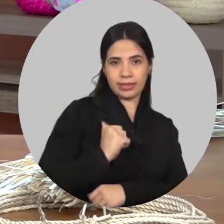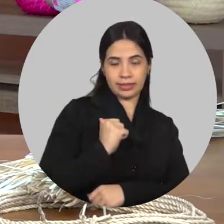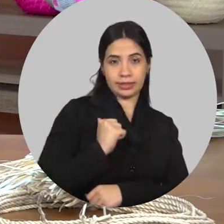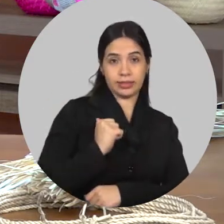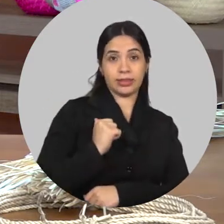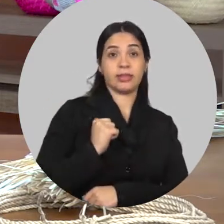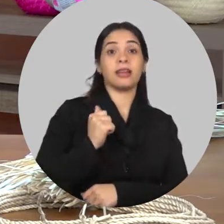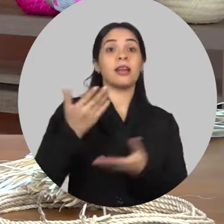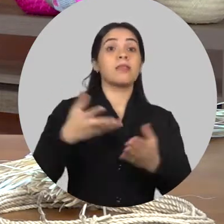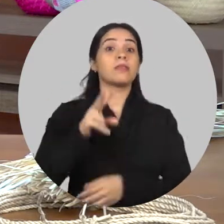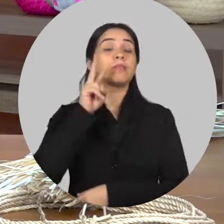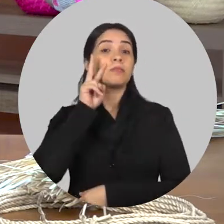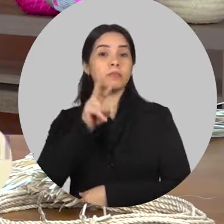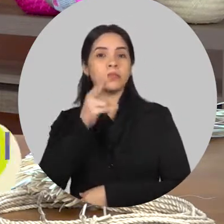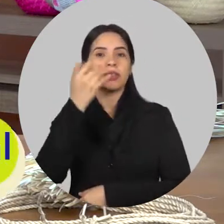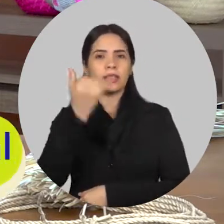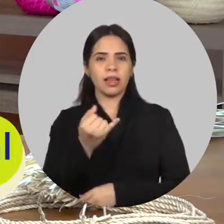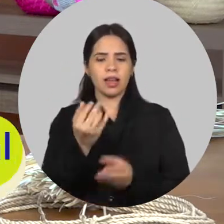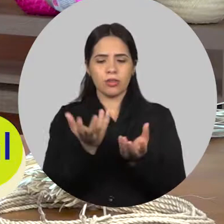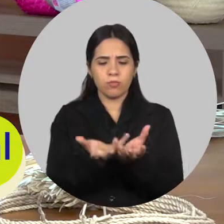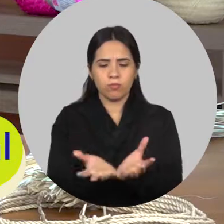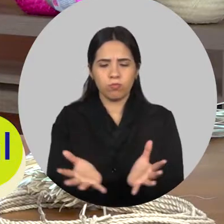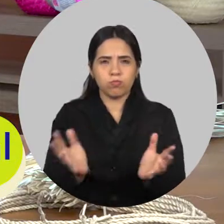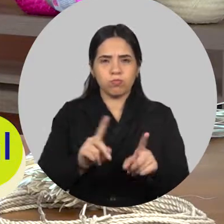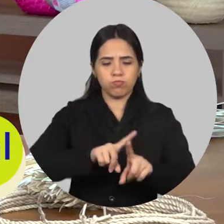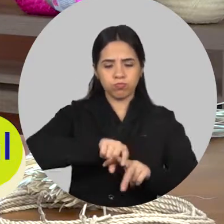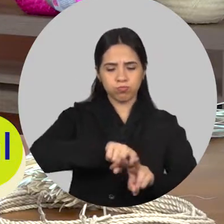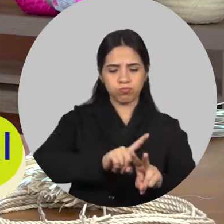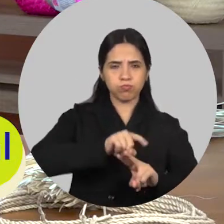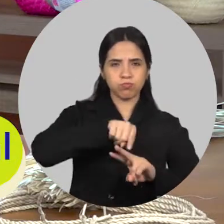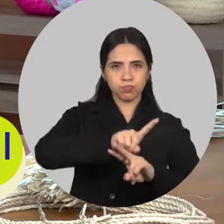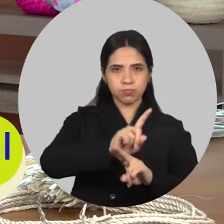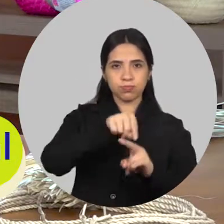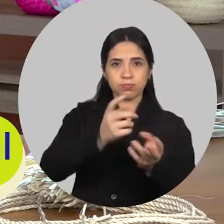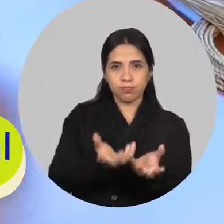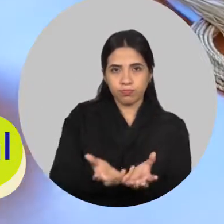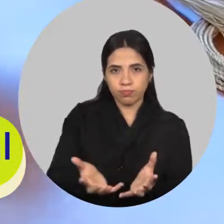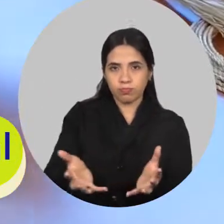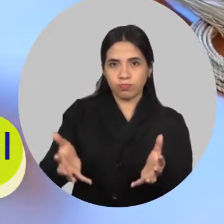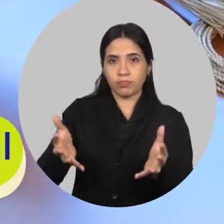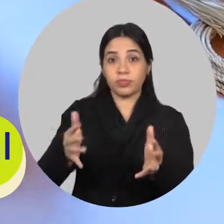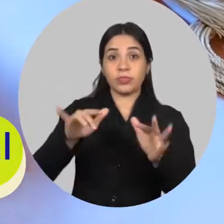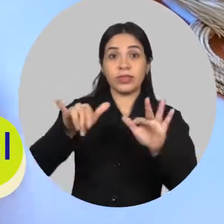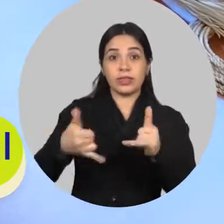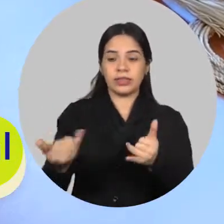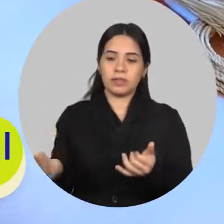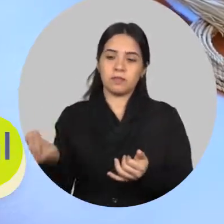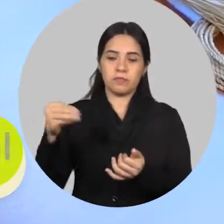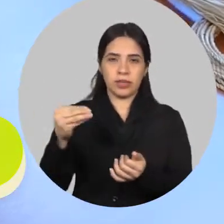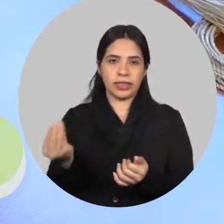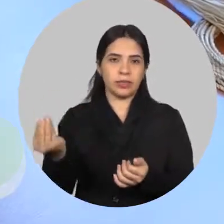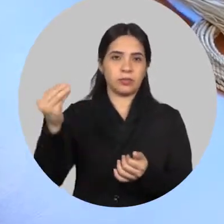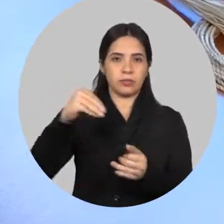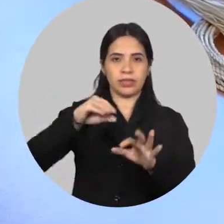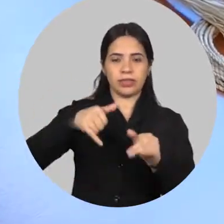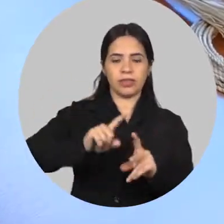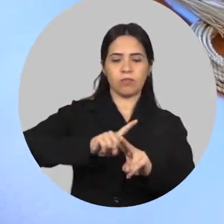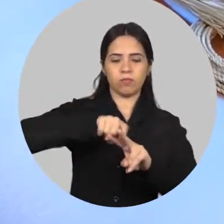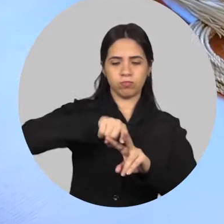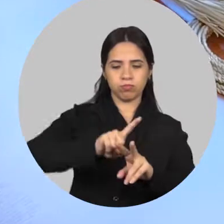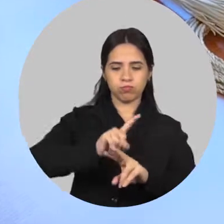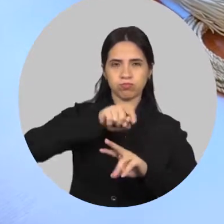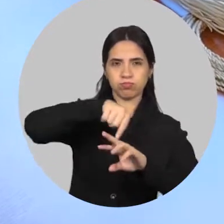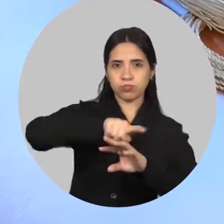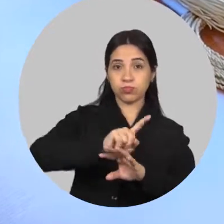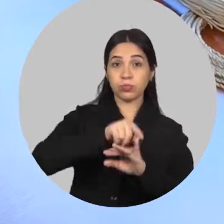bolso en sí, porque acá tenemos ya un tramado terminado de añadirles correa. Hasta acá le añadimos correa,